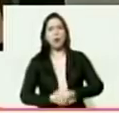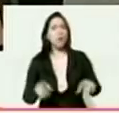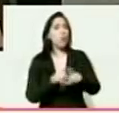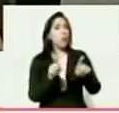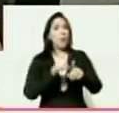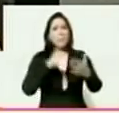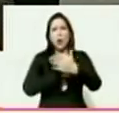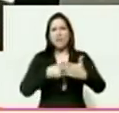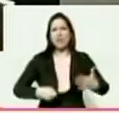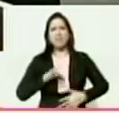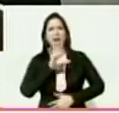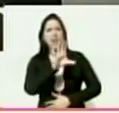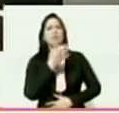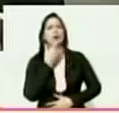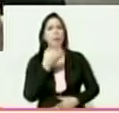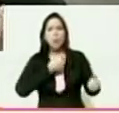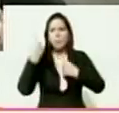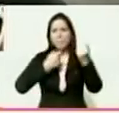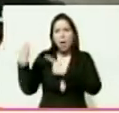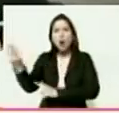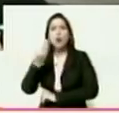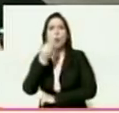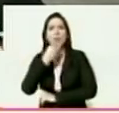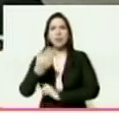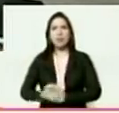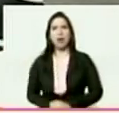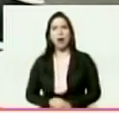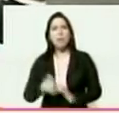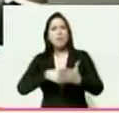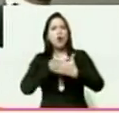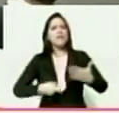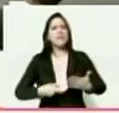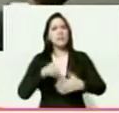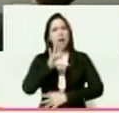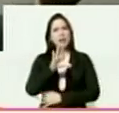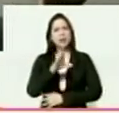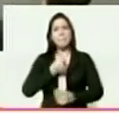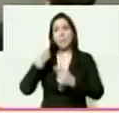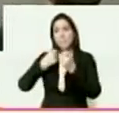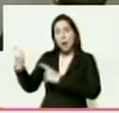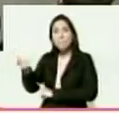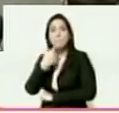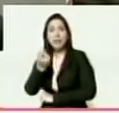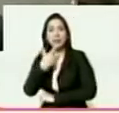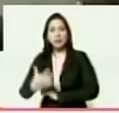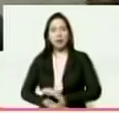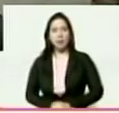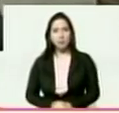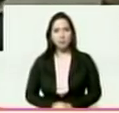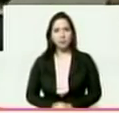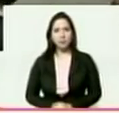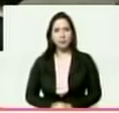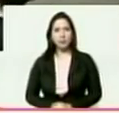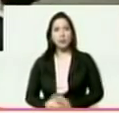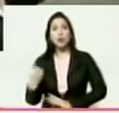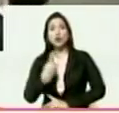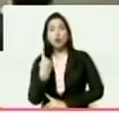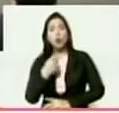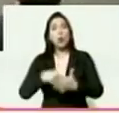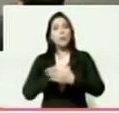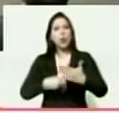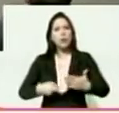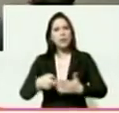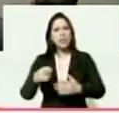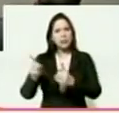Prohibir a un país importar sus alimentos, prohibir a un país importar sus medicamentos, y no solo prohibir,